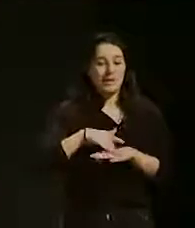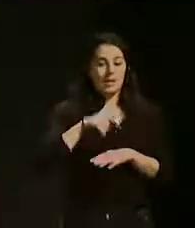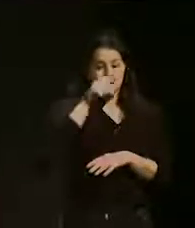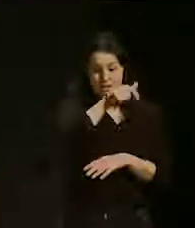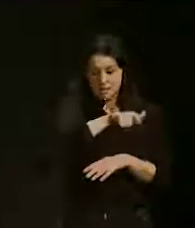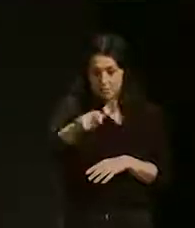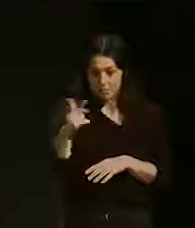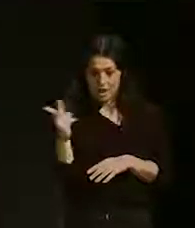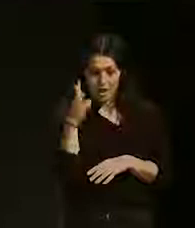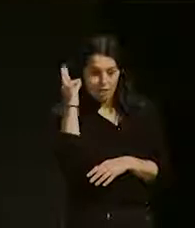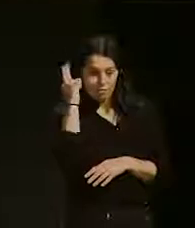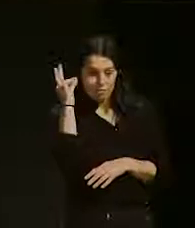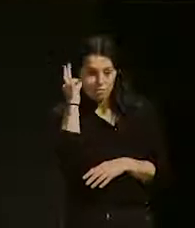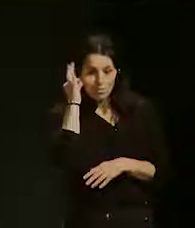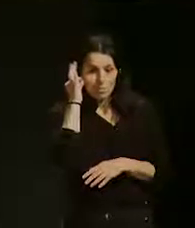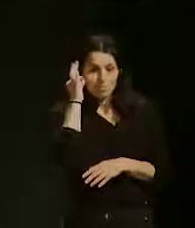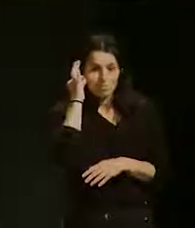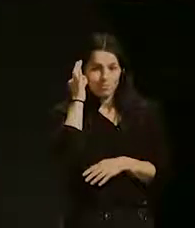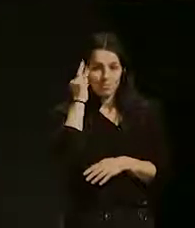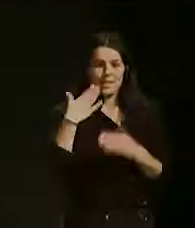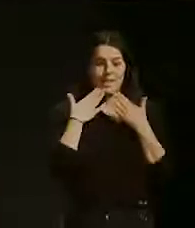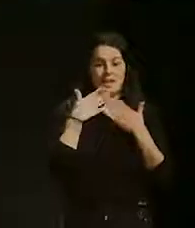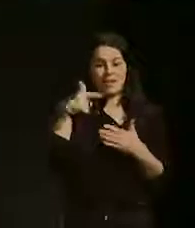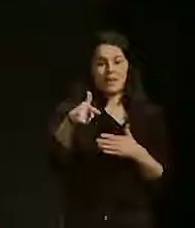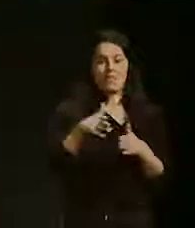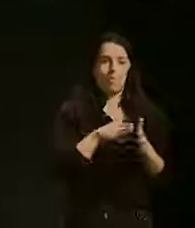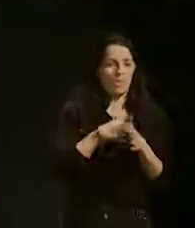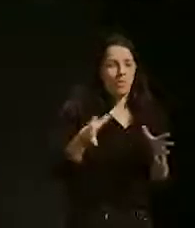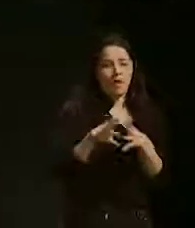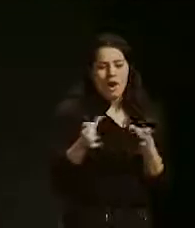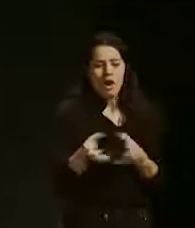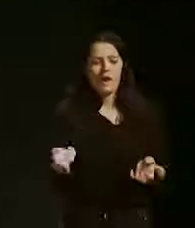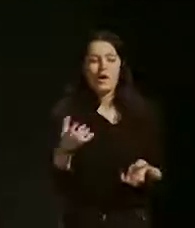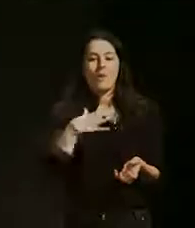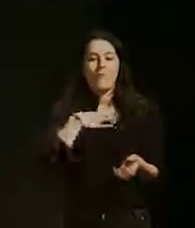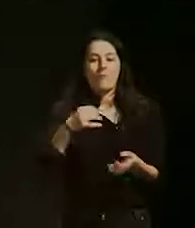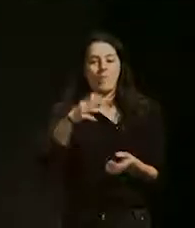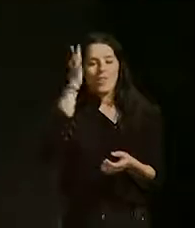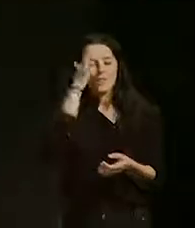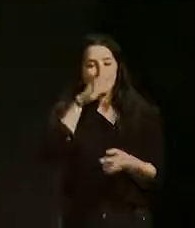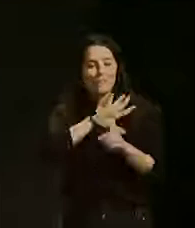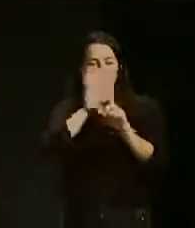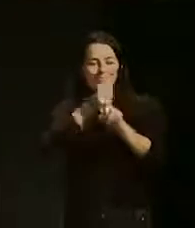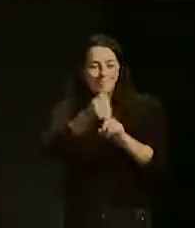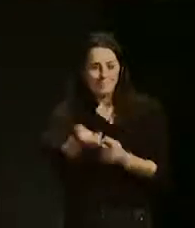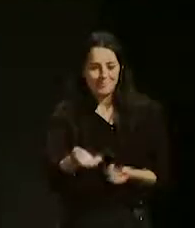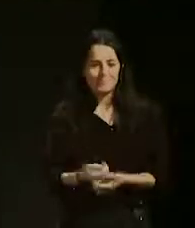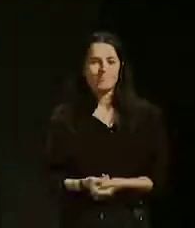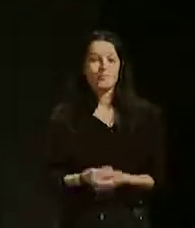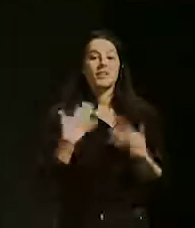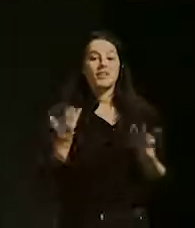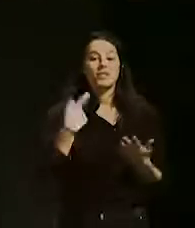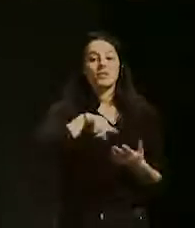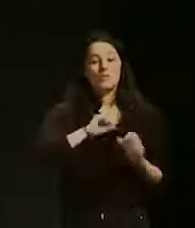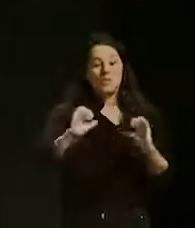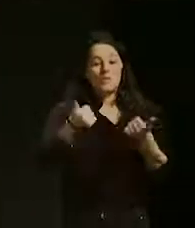Janel y Omar, hayan podido realizar un poco su sueño creativo. Entonces, empezamos